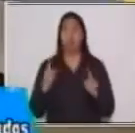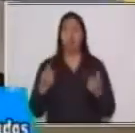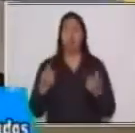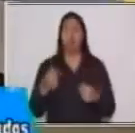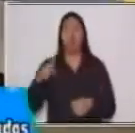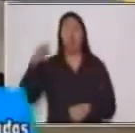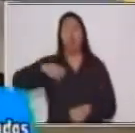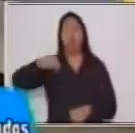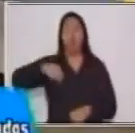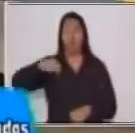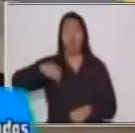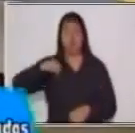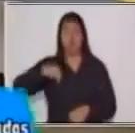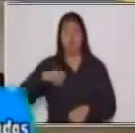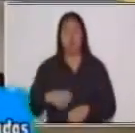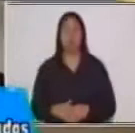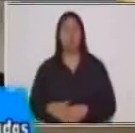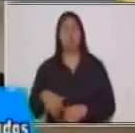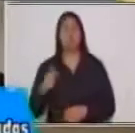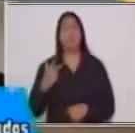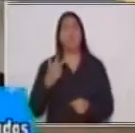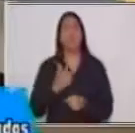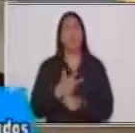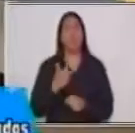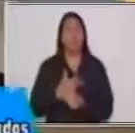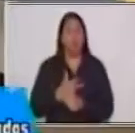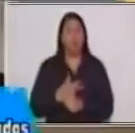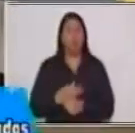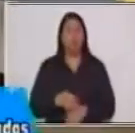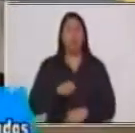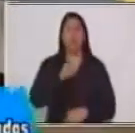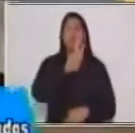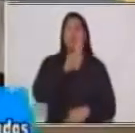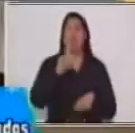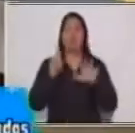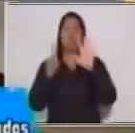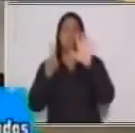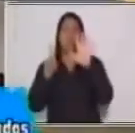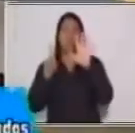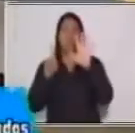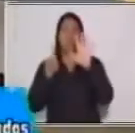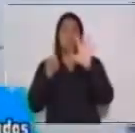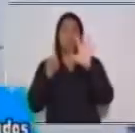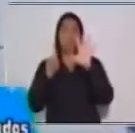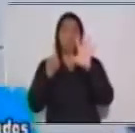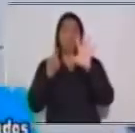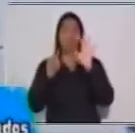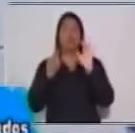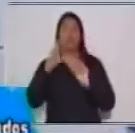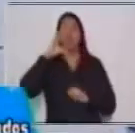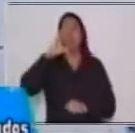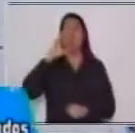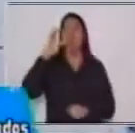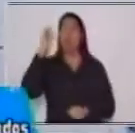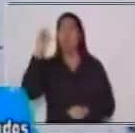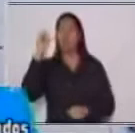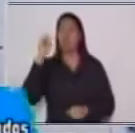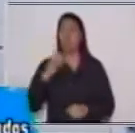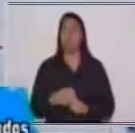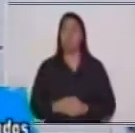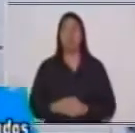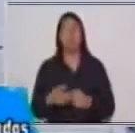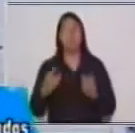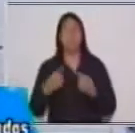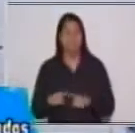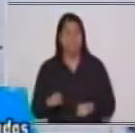este día en Guatemala está a 26 grados centígrados o 26 grados Celsius,